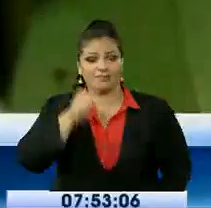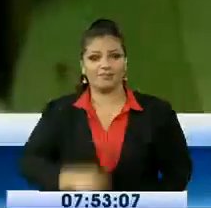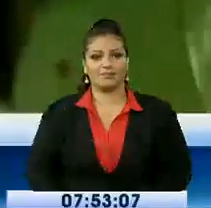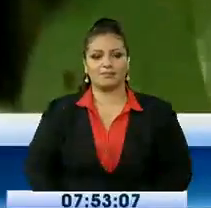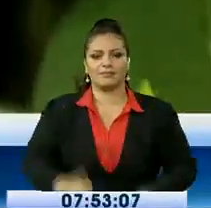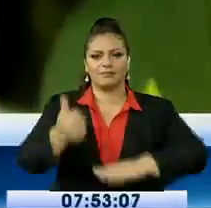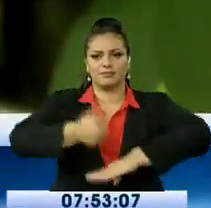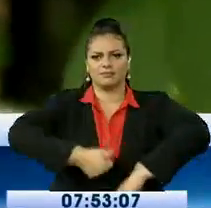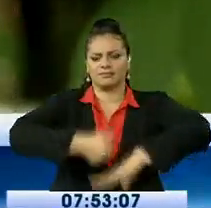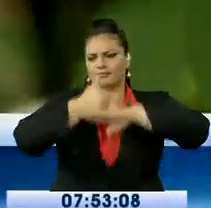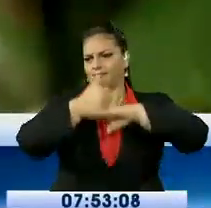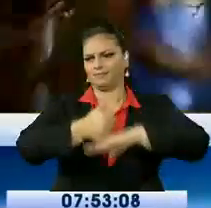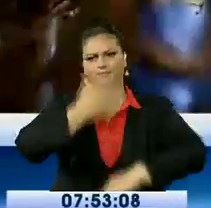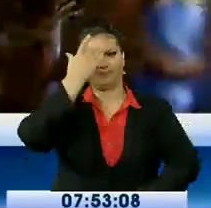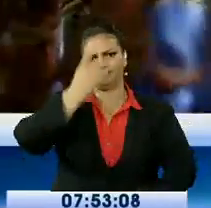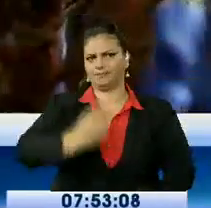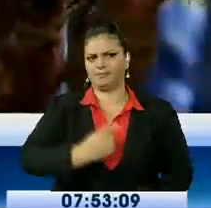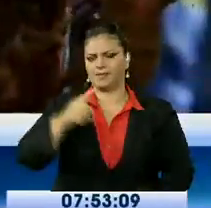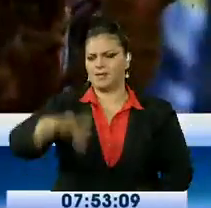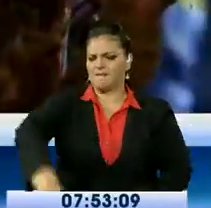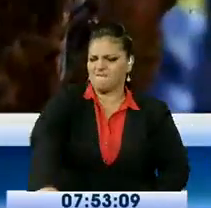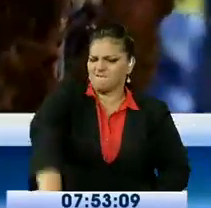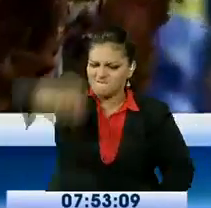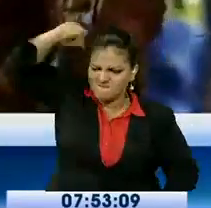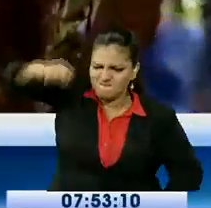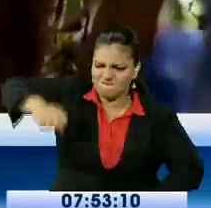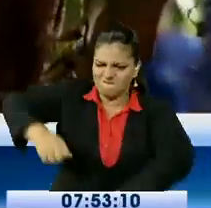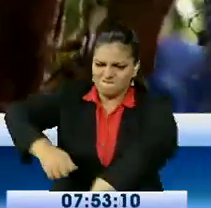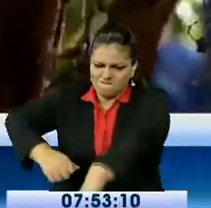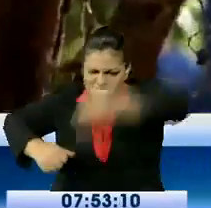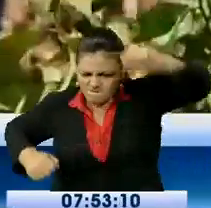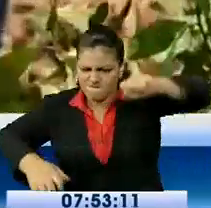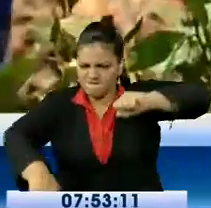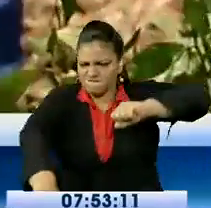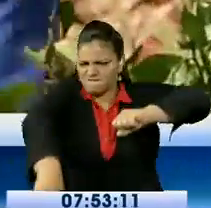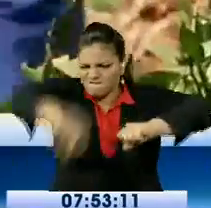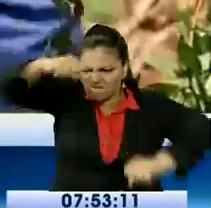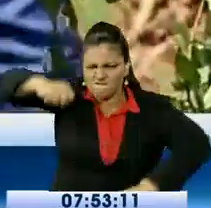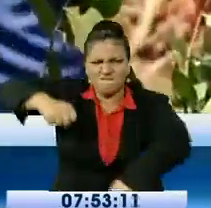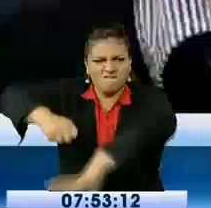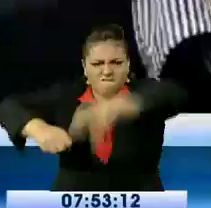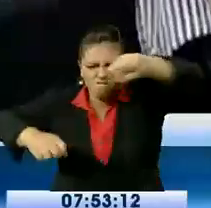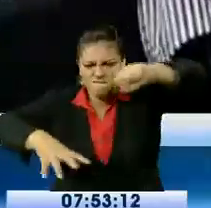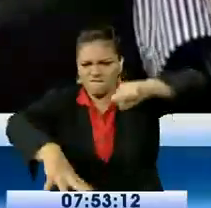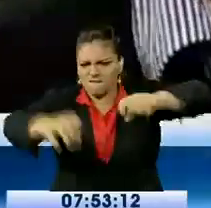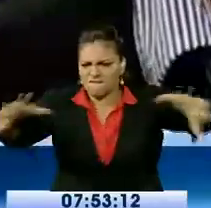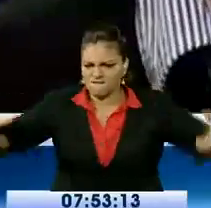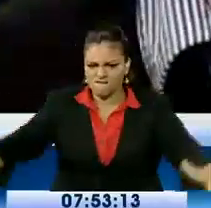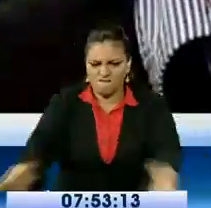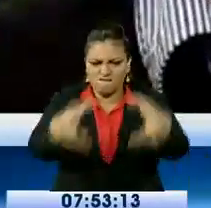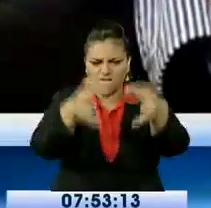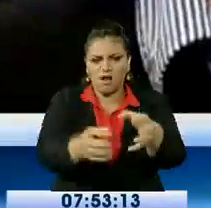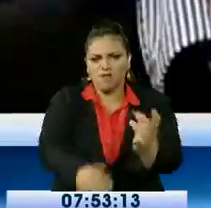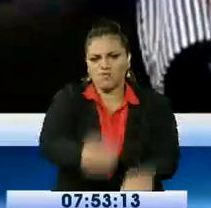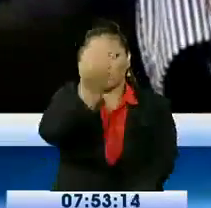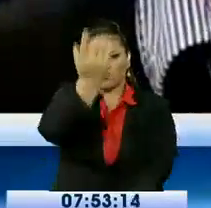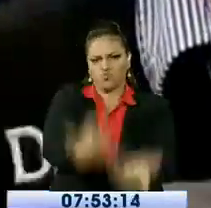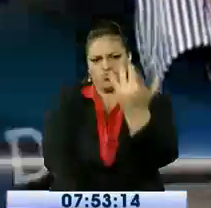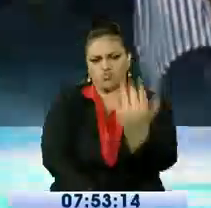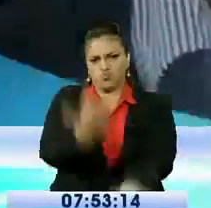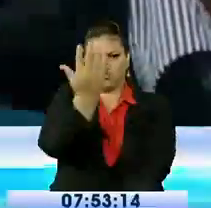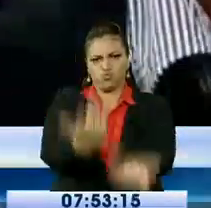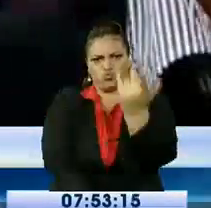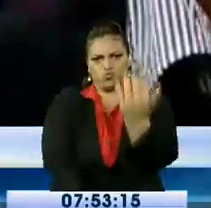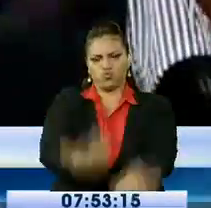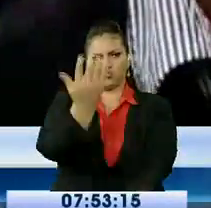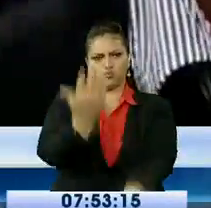autoridades erradicaron de raíz las plantas para luego incinerarlas en el mismo sitio donde crecían. Planta de coca, como